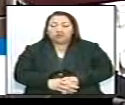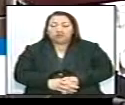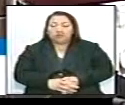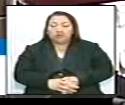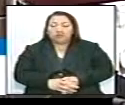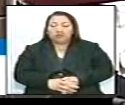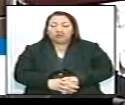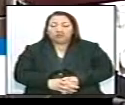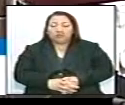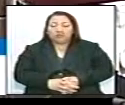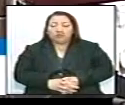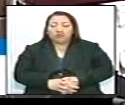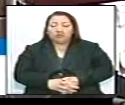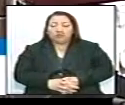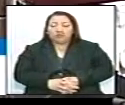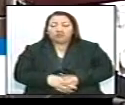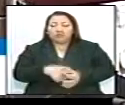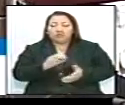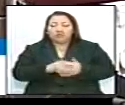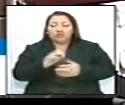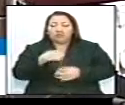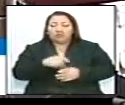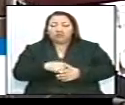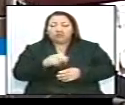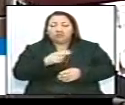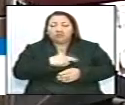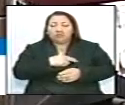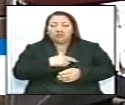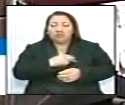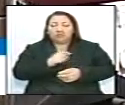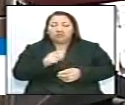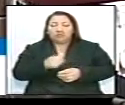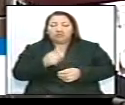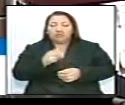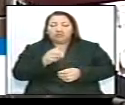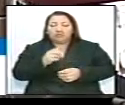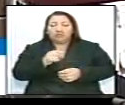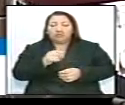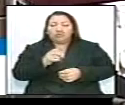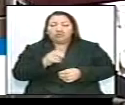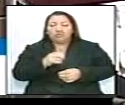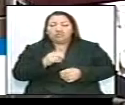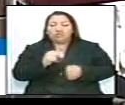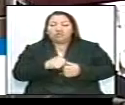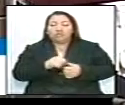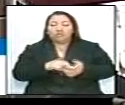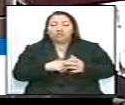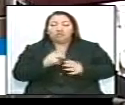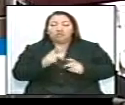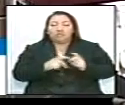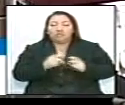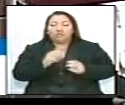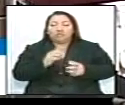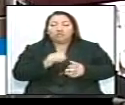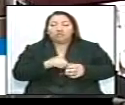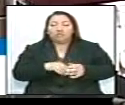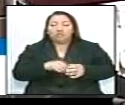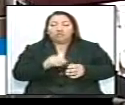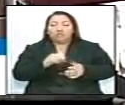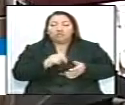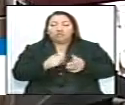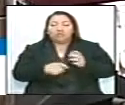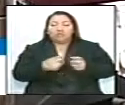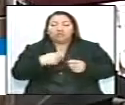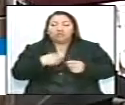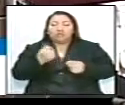jefe de la OMPE de entonces, en un momento de, digamos, copamiento